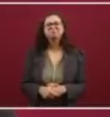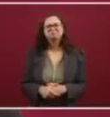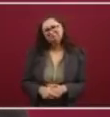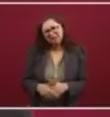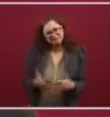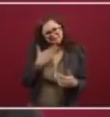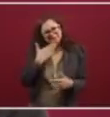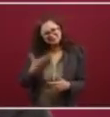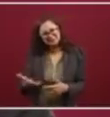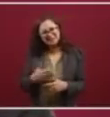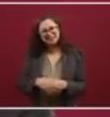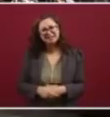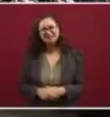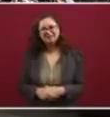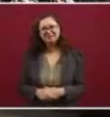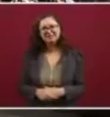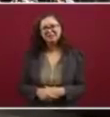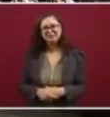¿no?